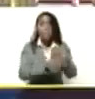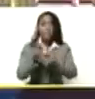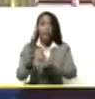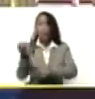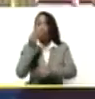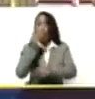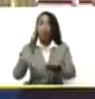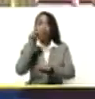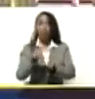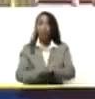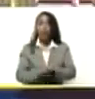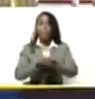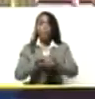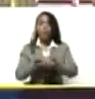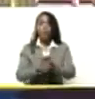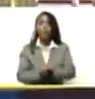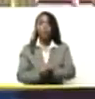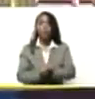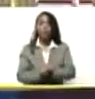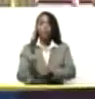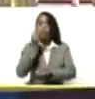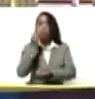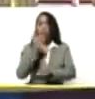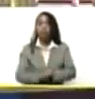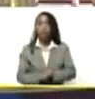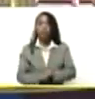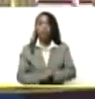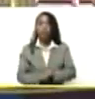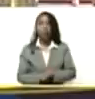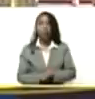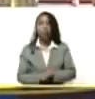en diciembre tuvimos la hora loca